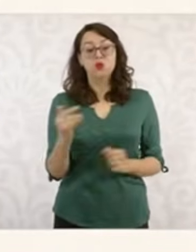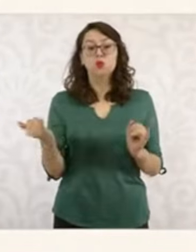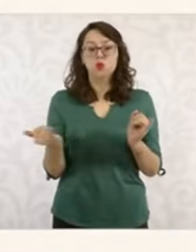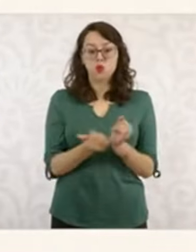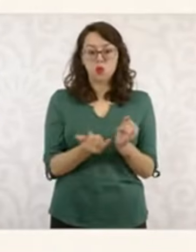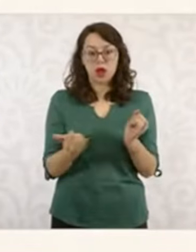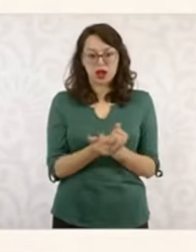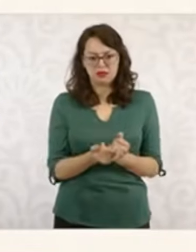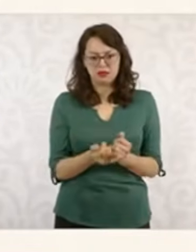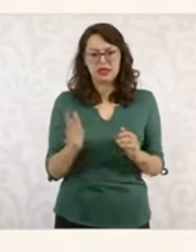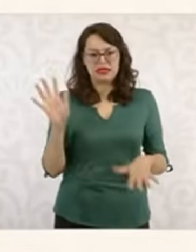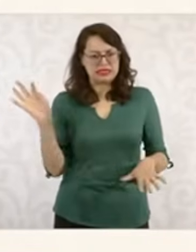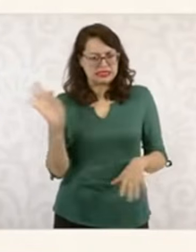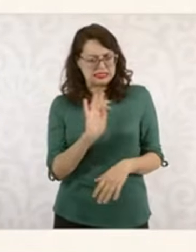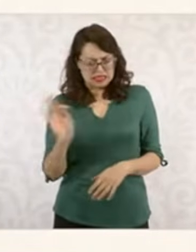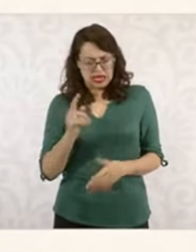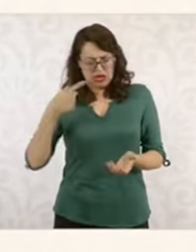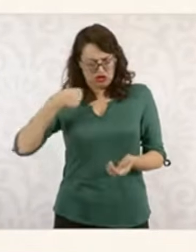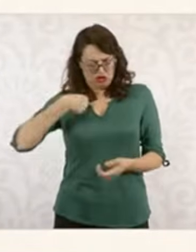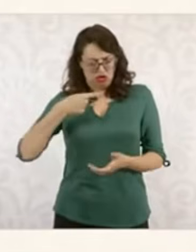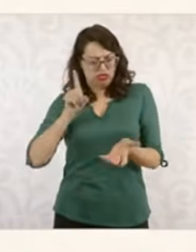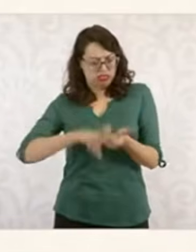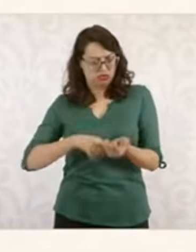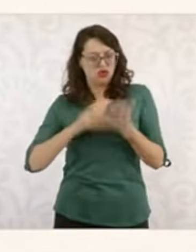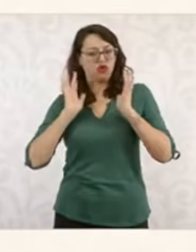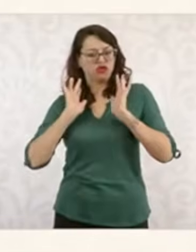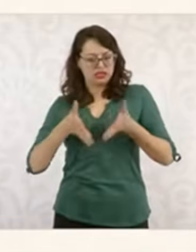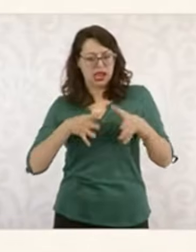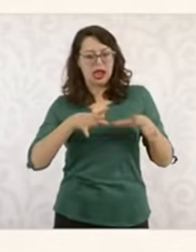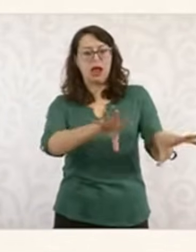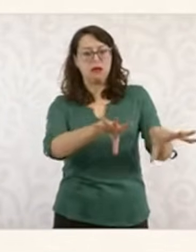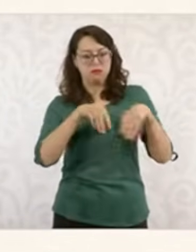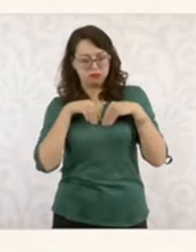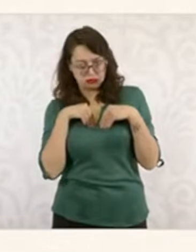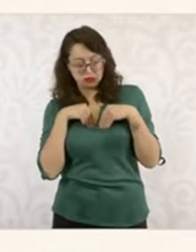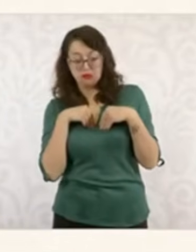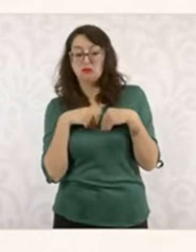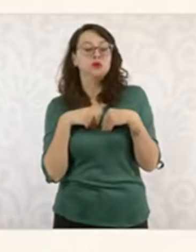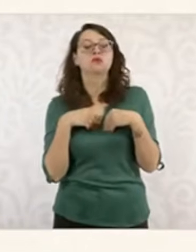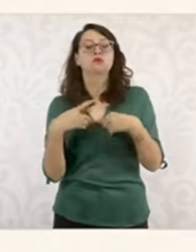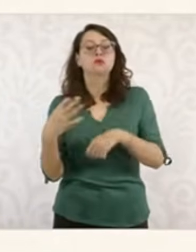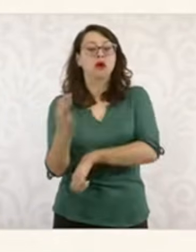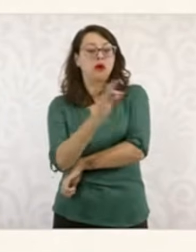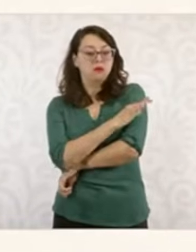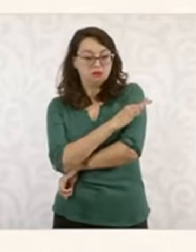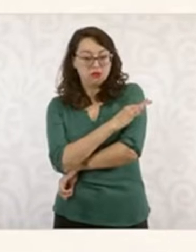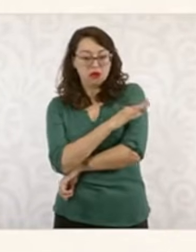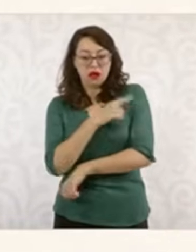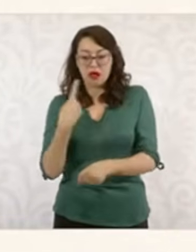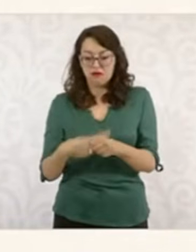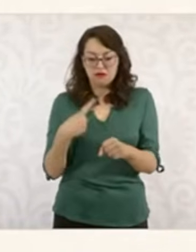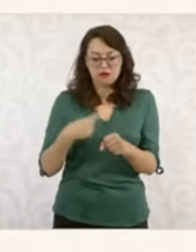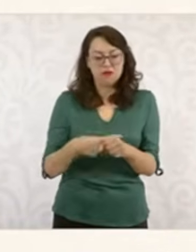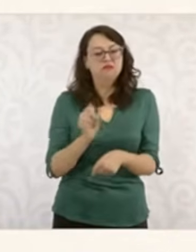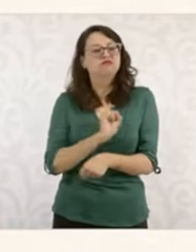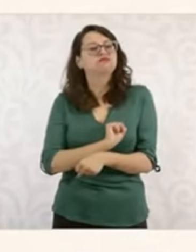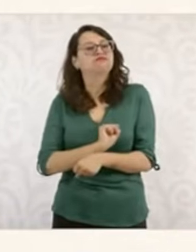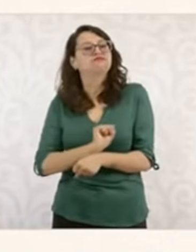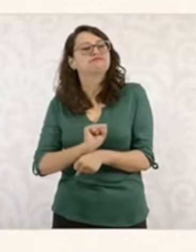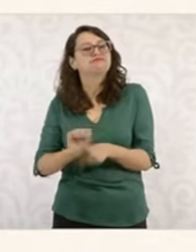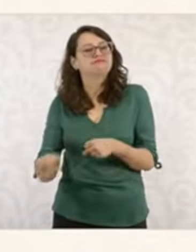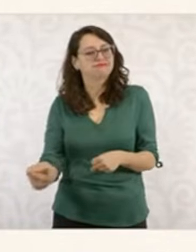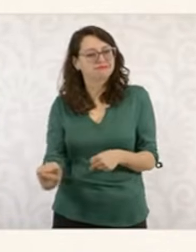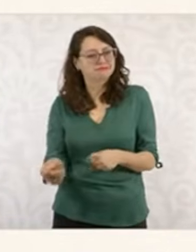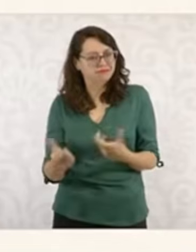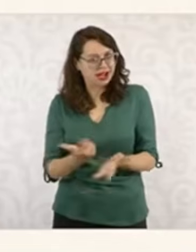periodo de incubación el sarampión, evita la enfermedad grave. Pero además nos